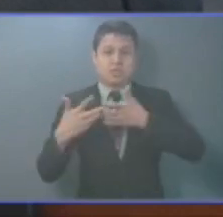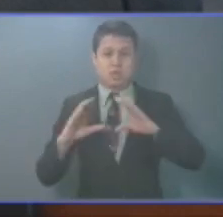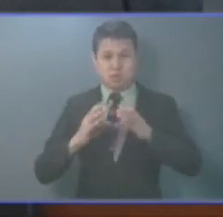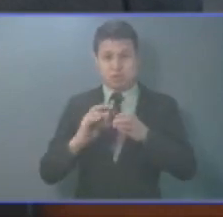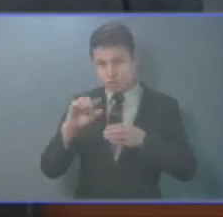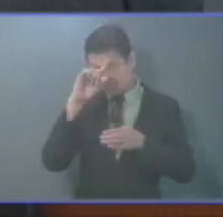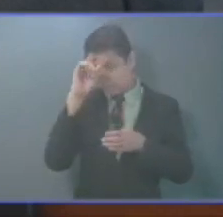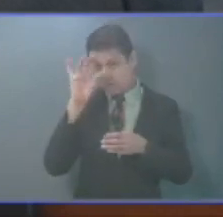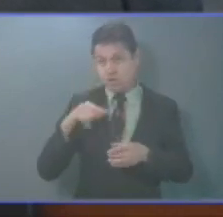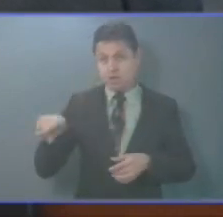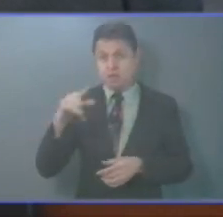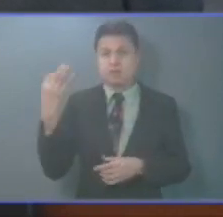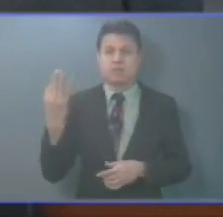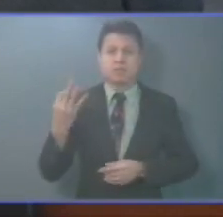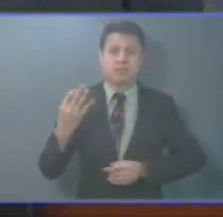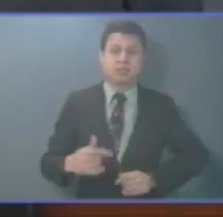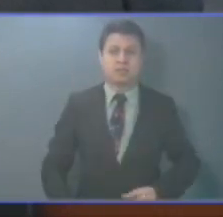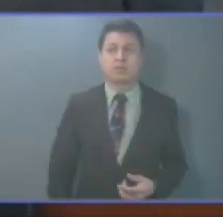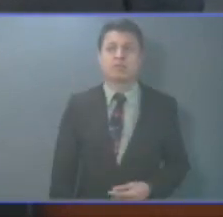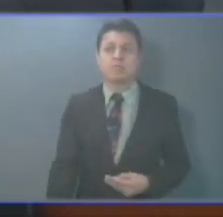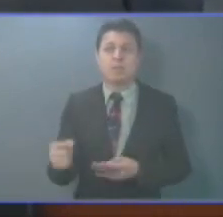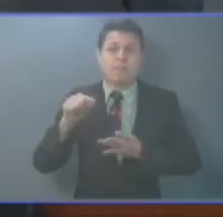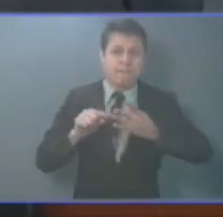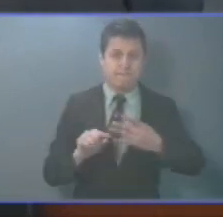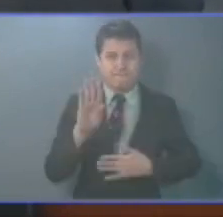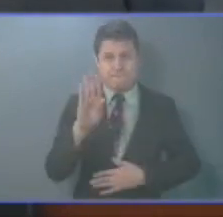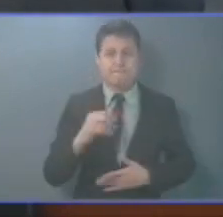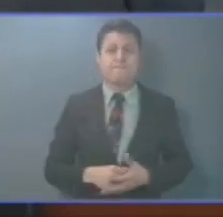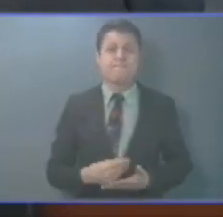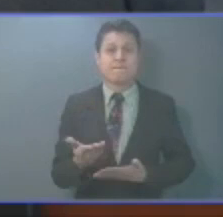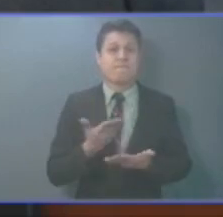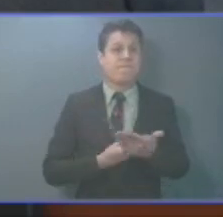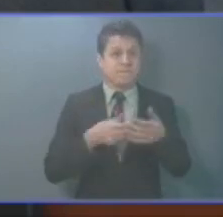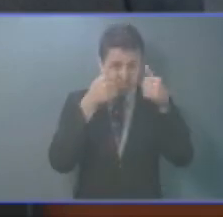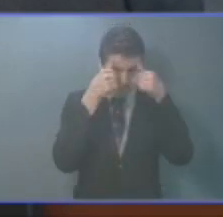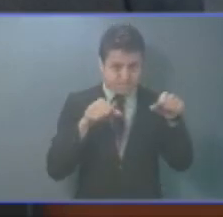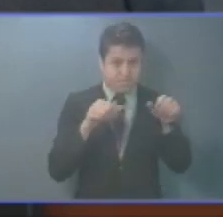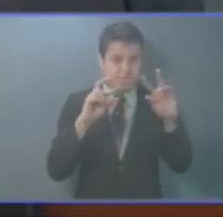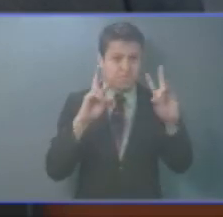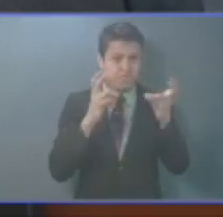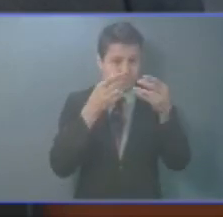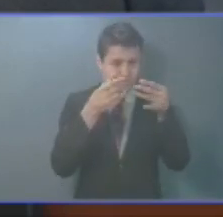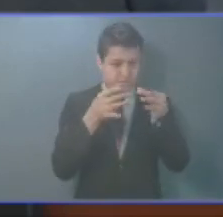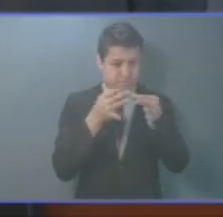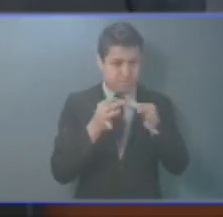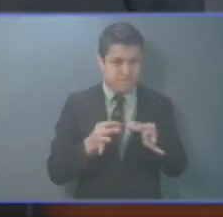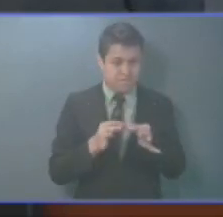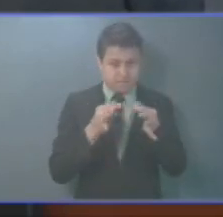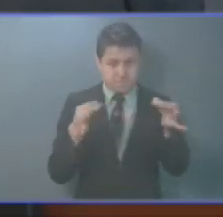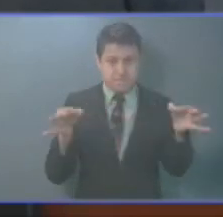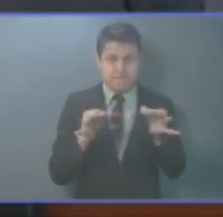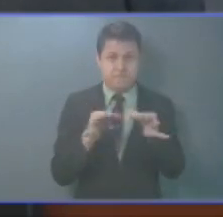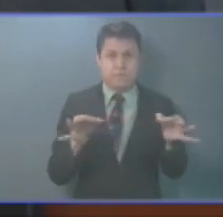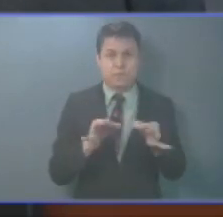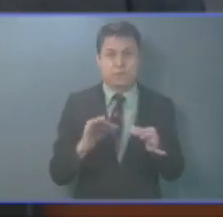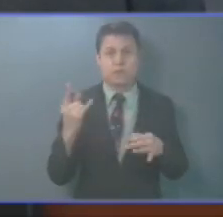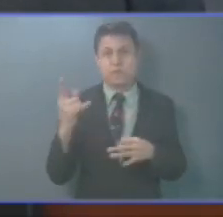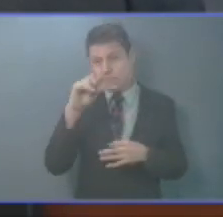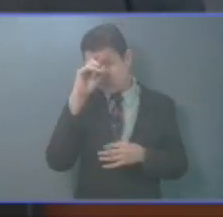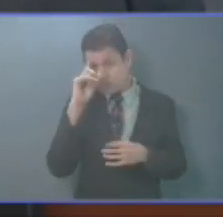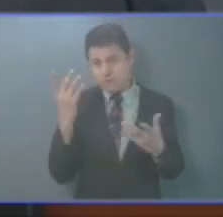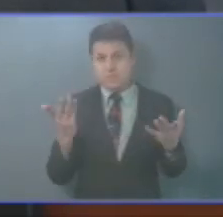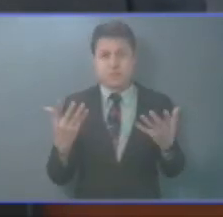que considera necesarios. P. Formular y aprobar los reglamentos internos necesarios para la realización de